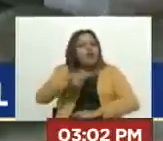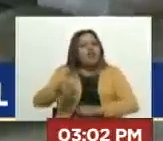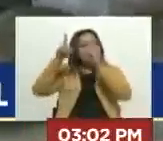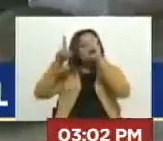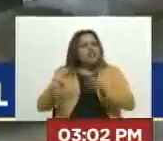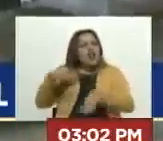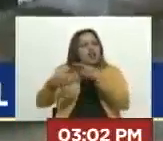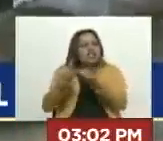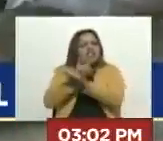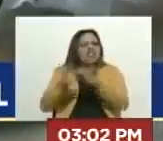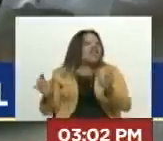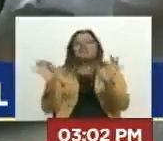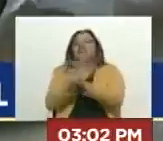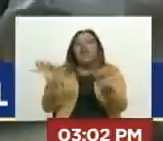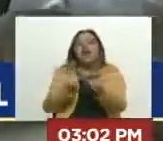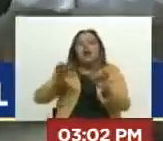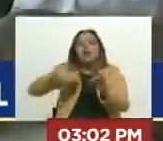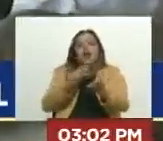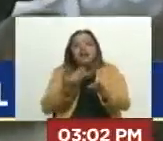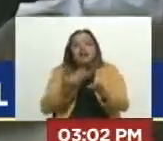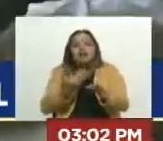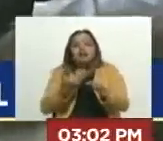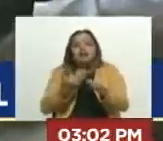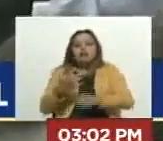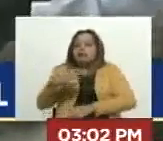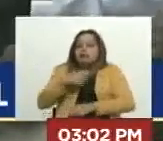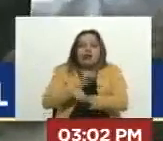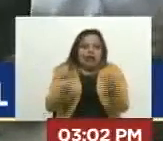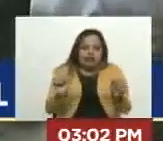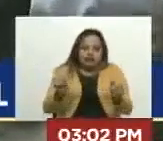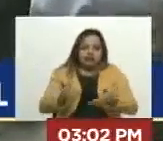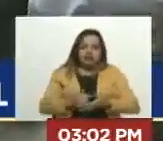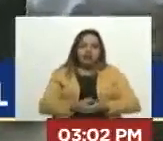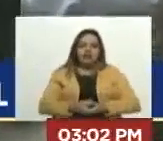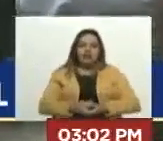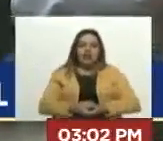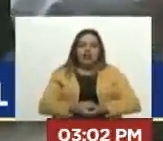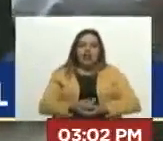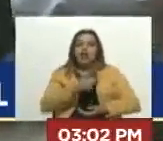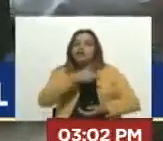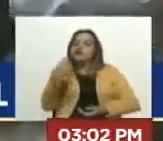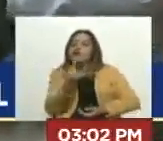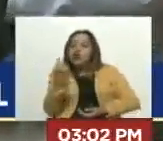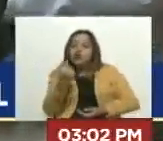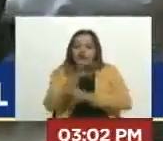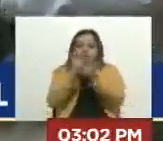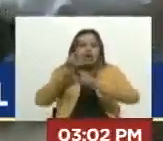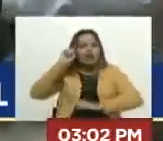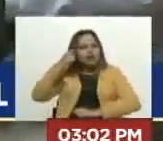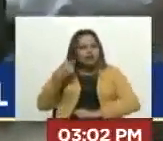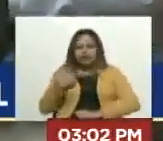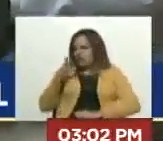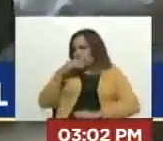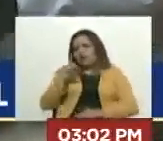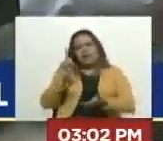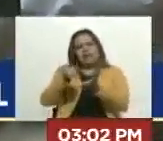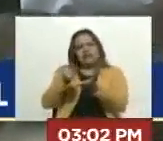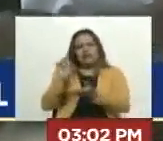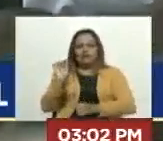libre, nada ni nadie puede impedírselo. Solo de manera recordatoria. Yo no iba a intervenir en este punto,